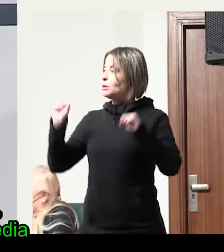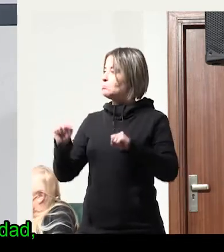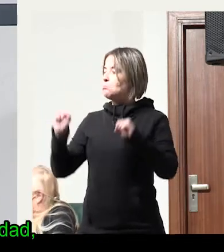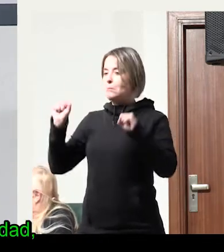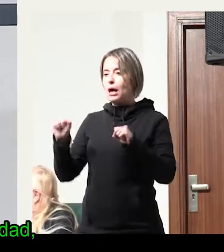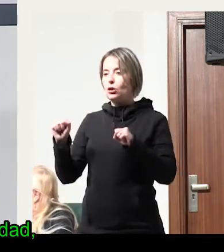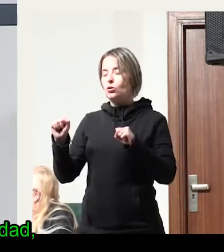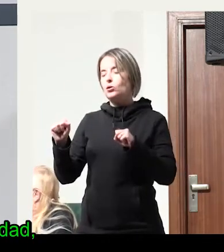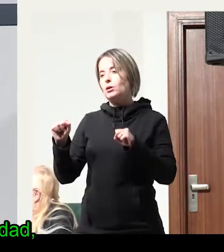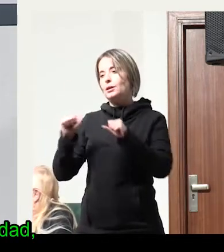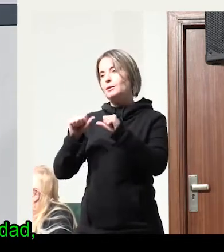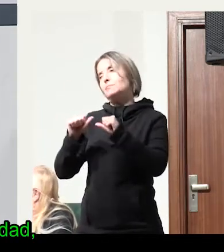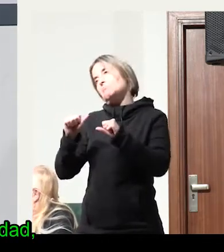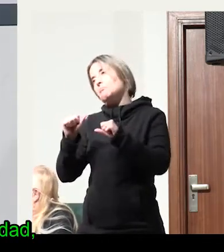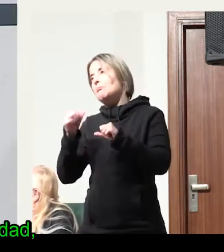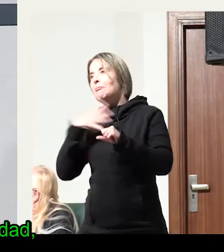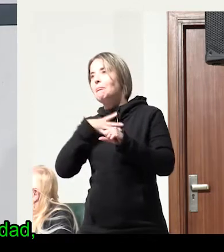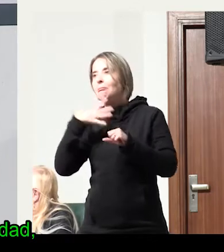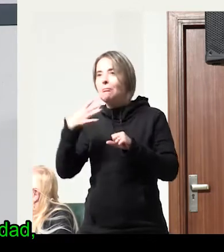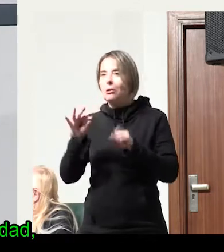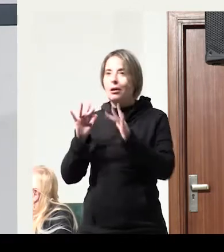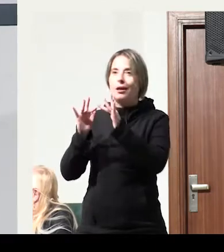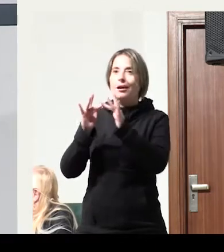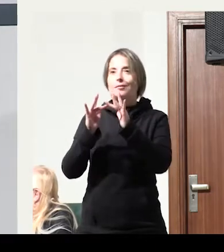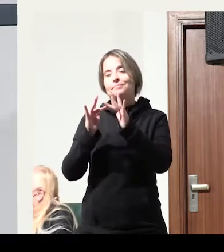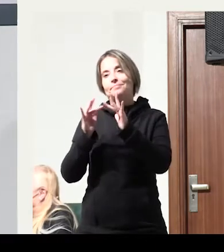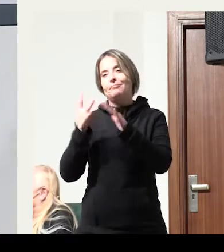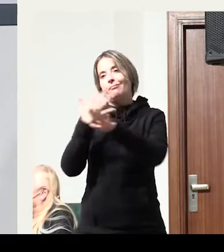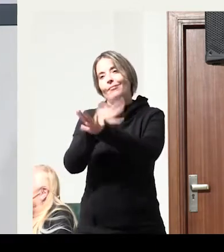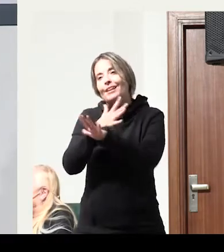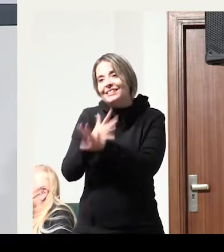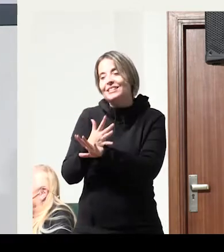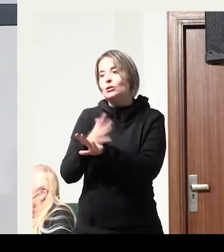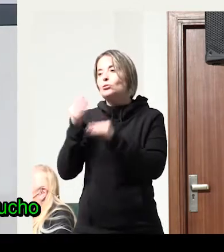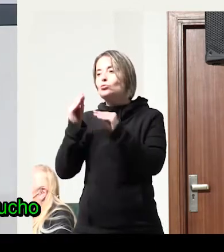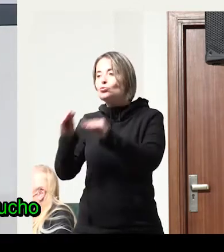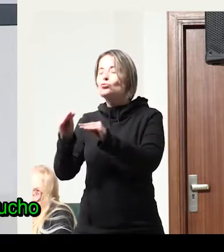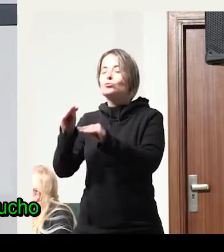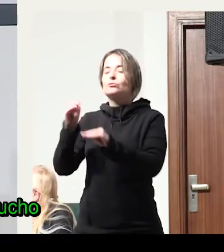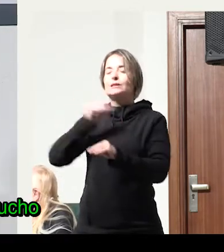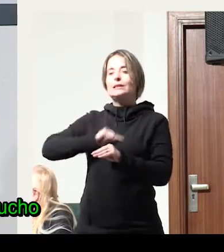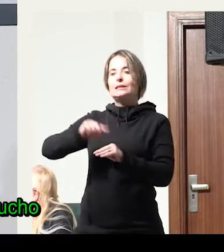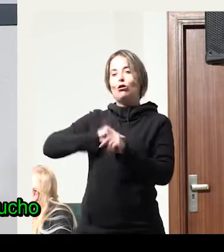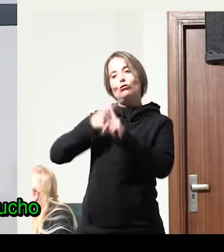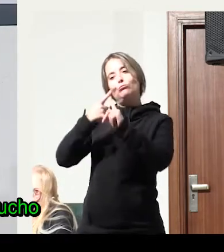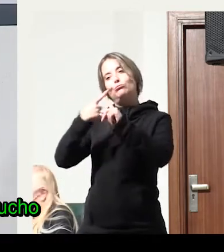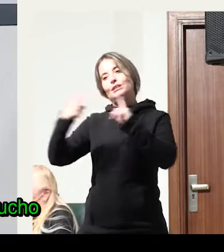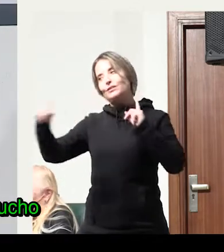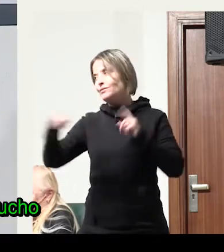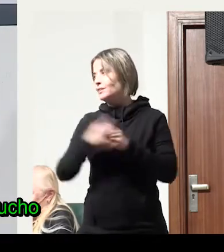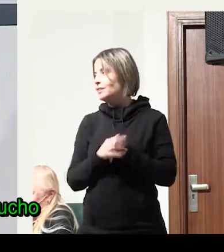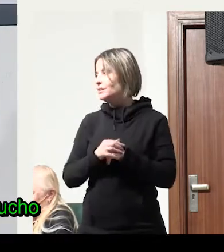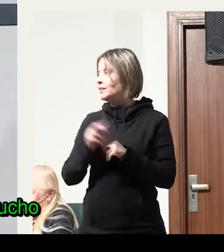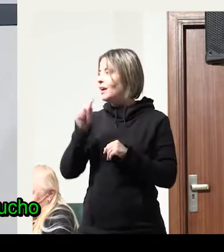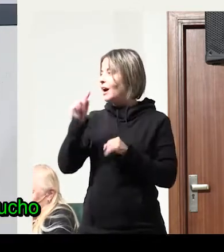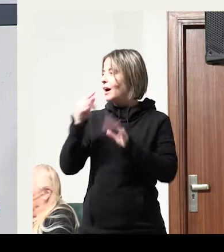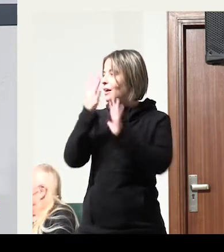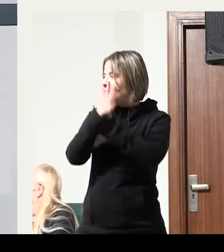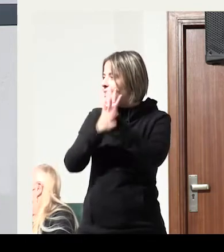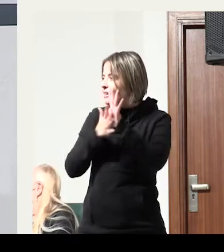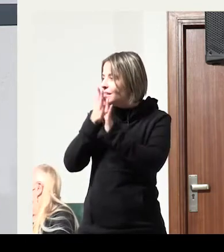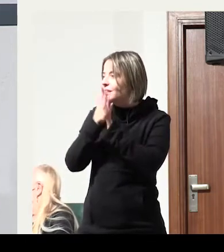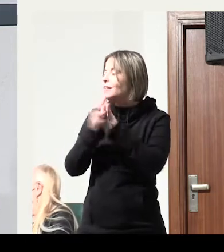y la comedia que puede ser, ¿no?, las relaciones sexuales a esa edad tienen como otra distancia, ¿no? Entonces yo creo que se podría hablar mucho y la invitación sería